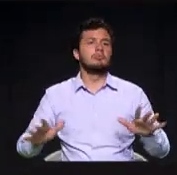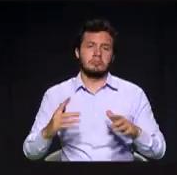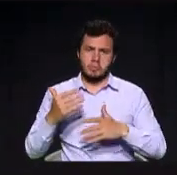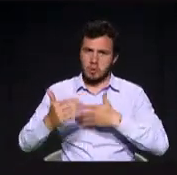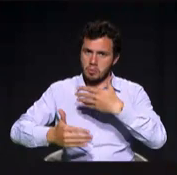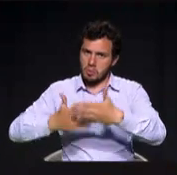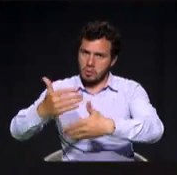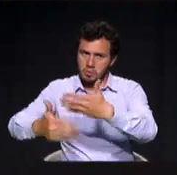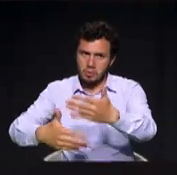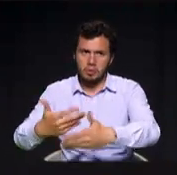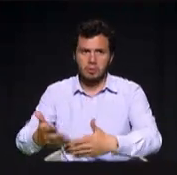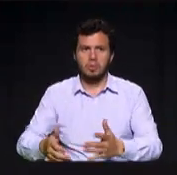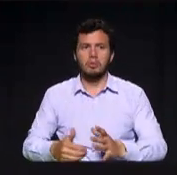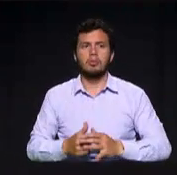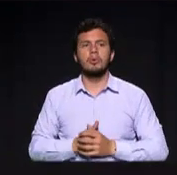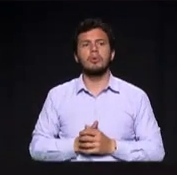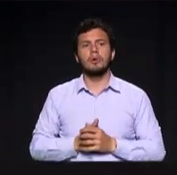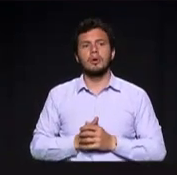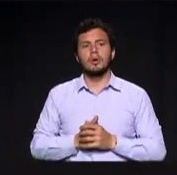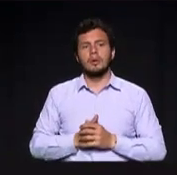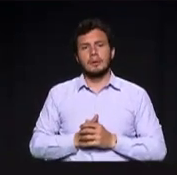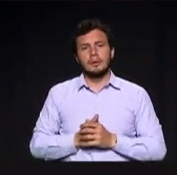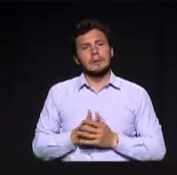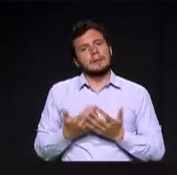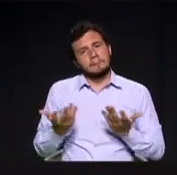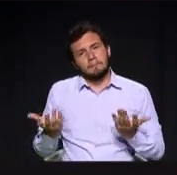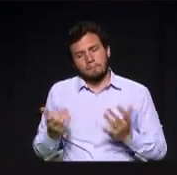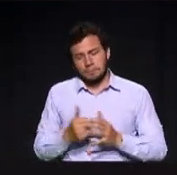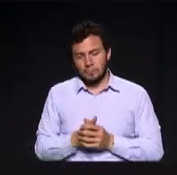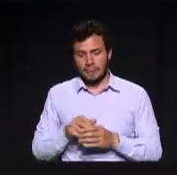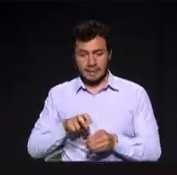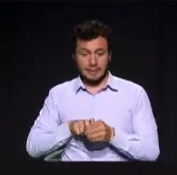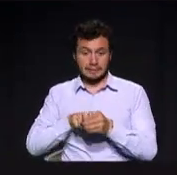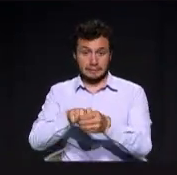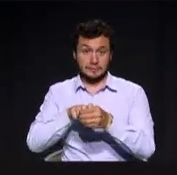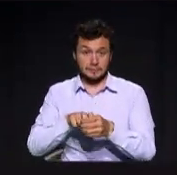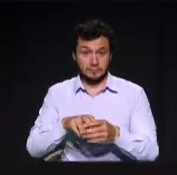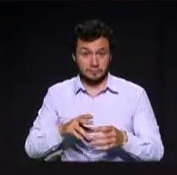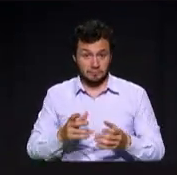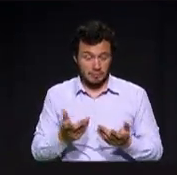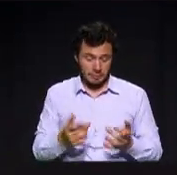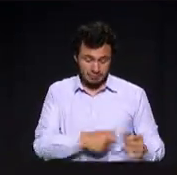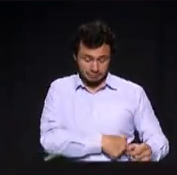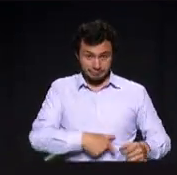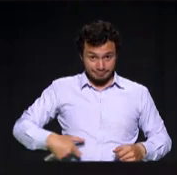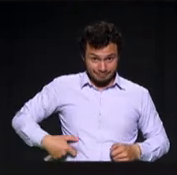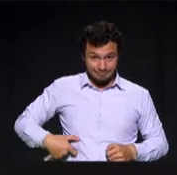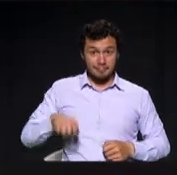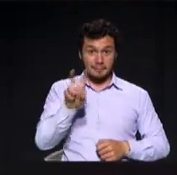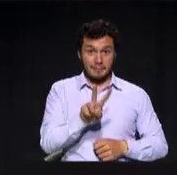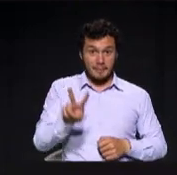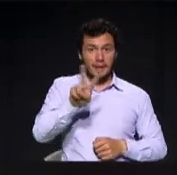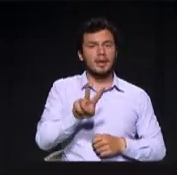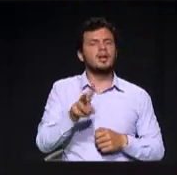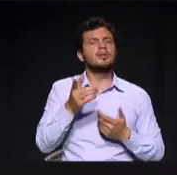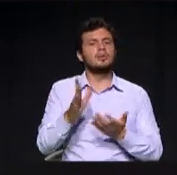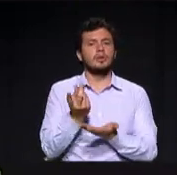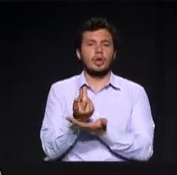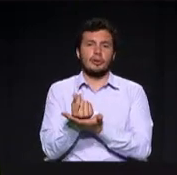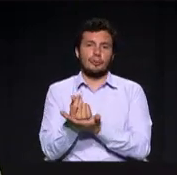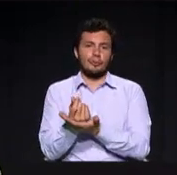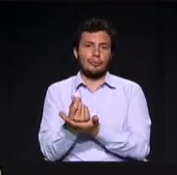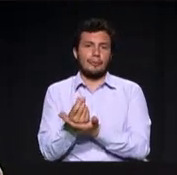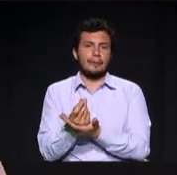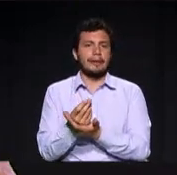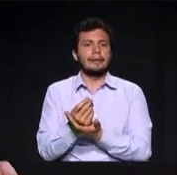estamos hablando de eso jorge gutiérrez el cinturón verde lo vamos a hacer porque tenemos una economía naranja y la economía